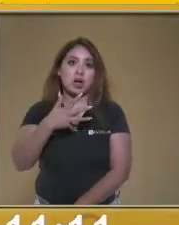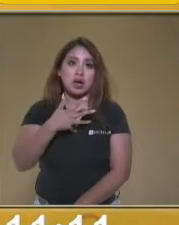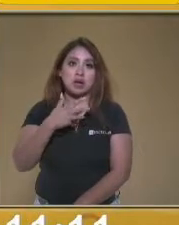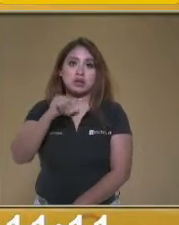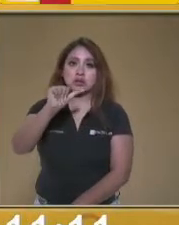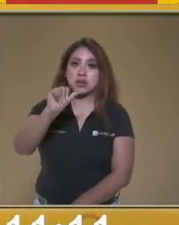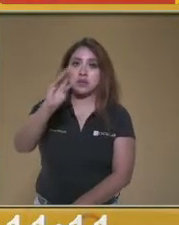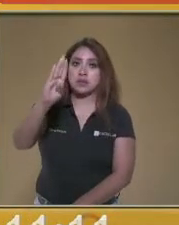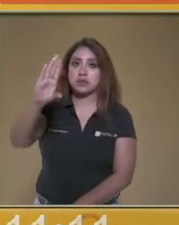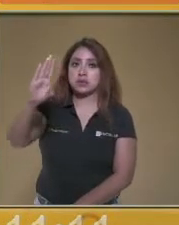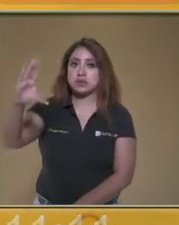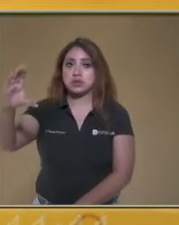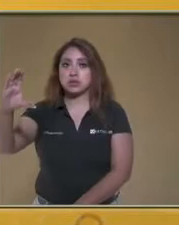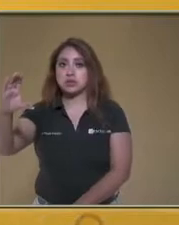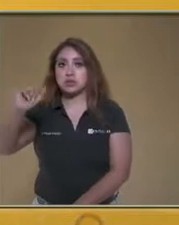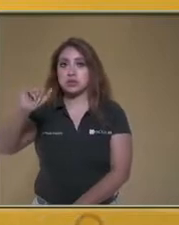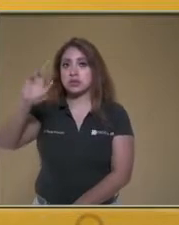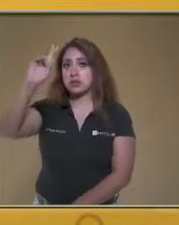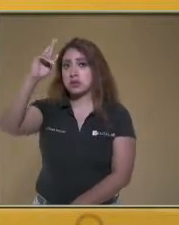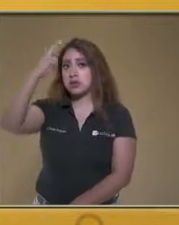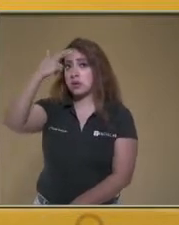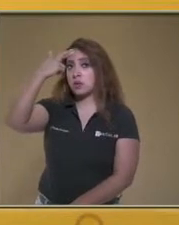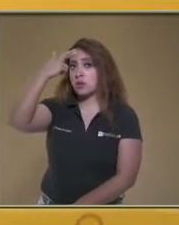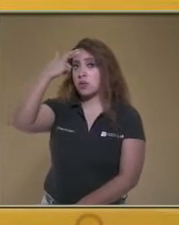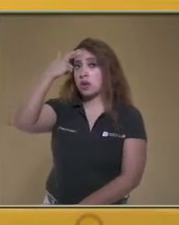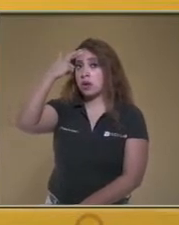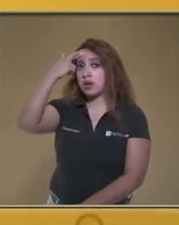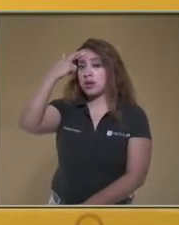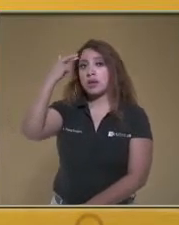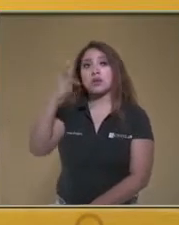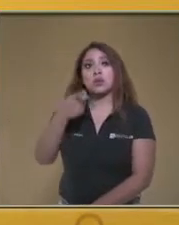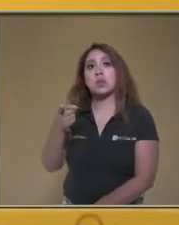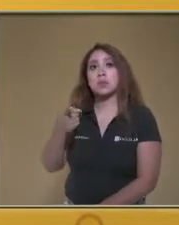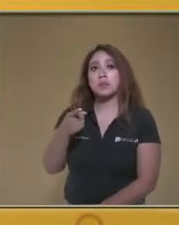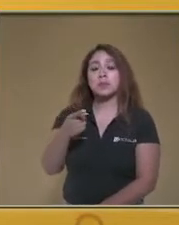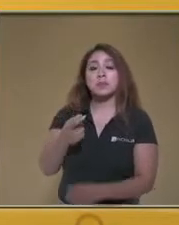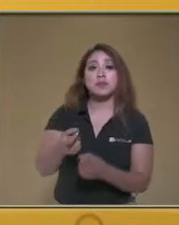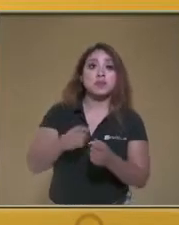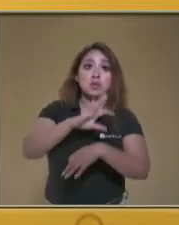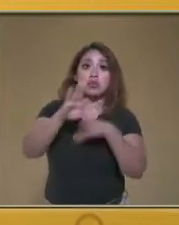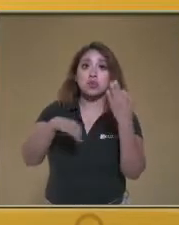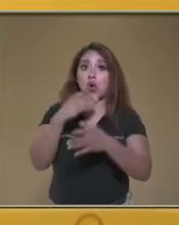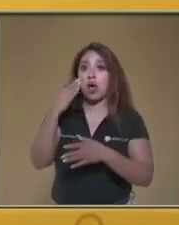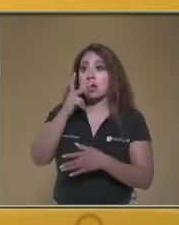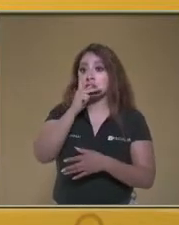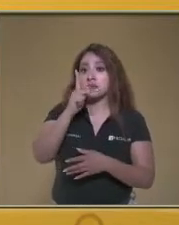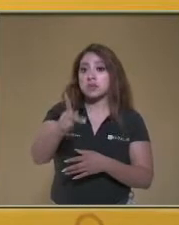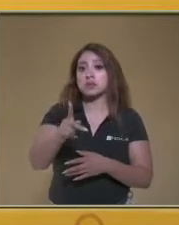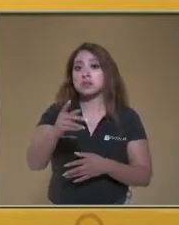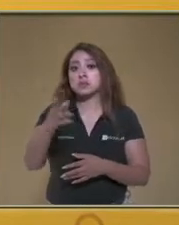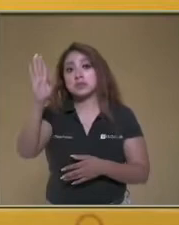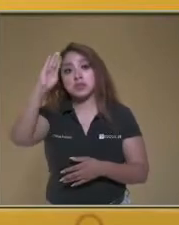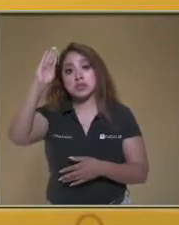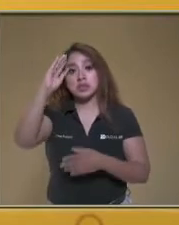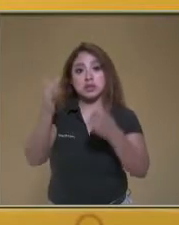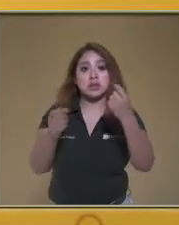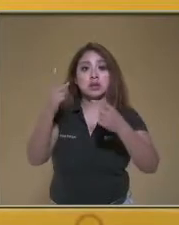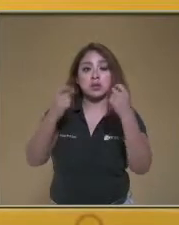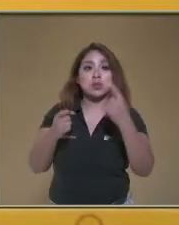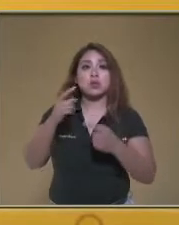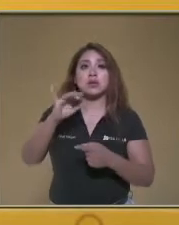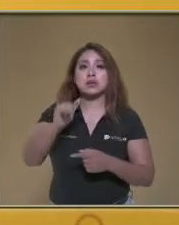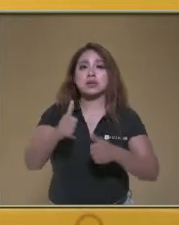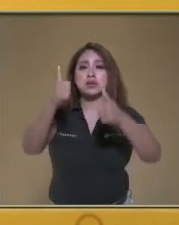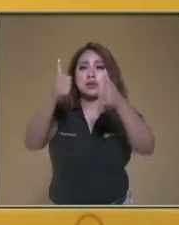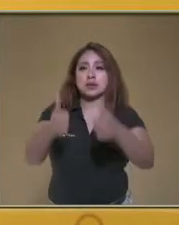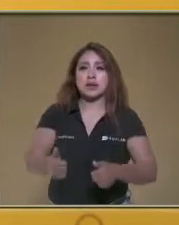ahí en casita. Recuerda que ahí vas a encontrar todas las letras de todas las palabras y piensa en algunas que inician igual que tu nombre. Quédate aquí en Escuela TV